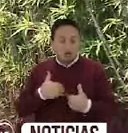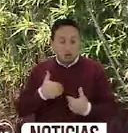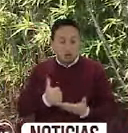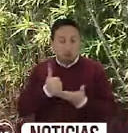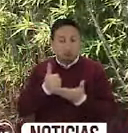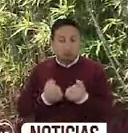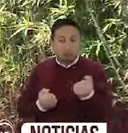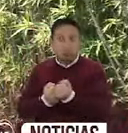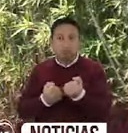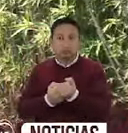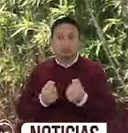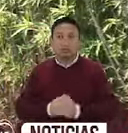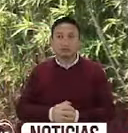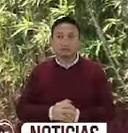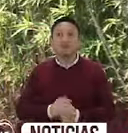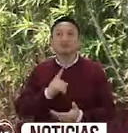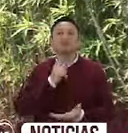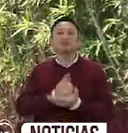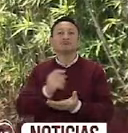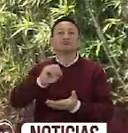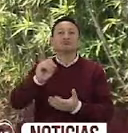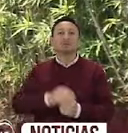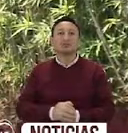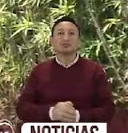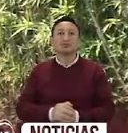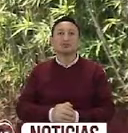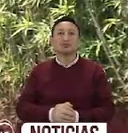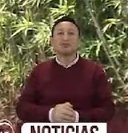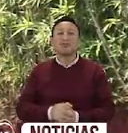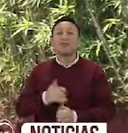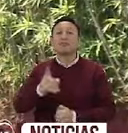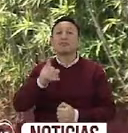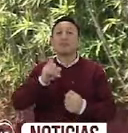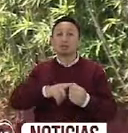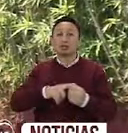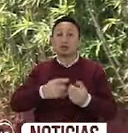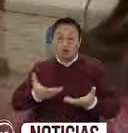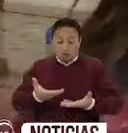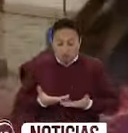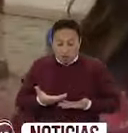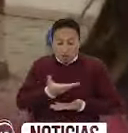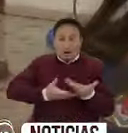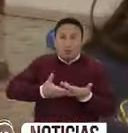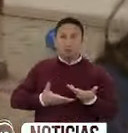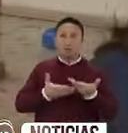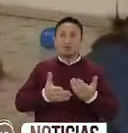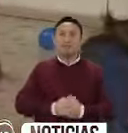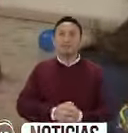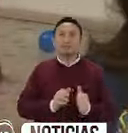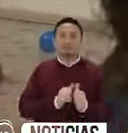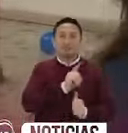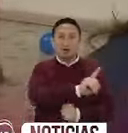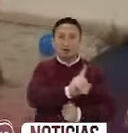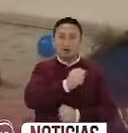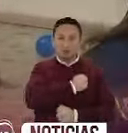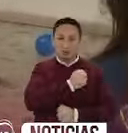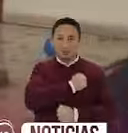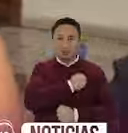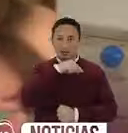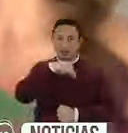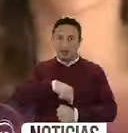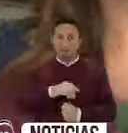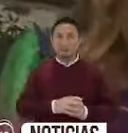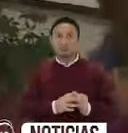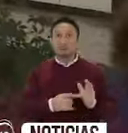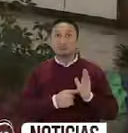granito de arena y por supuesto devolverle a esta hermosa ciudad todo lo que me ha dado. Cada una con su propio estilo ha